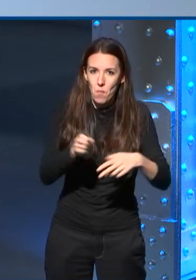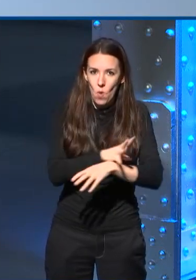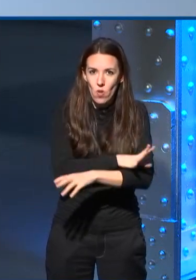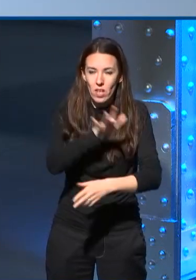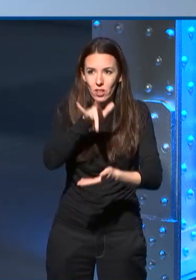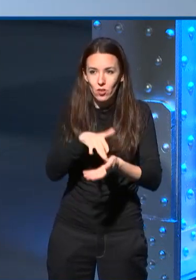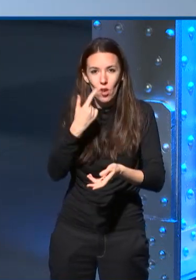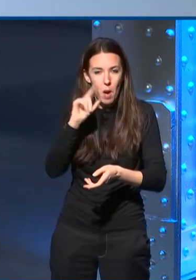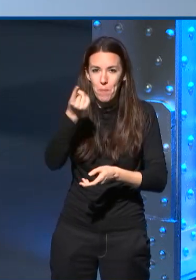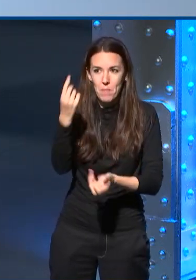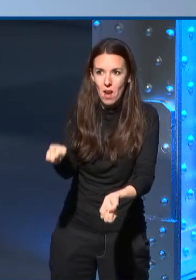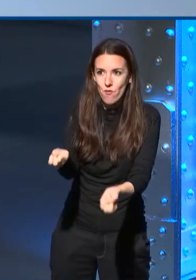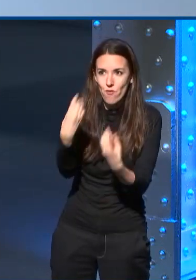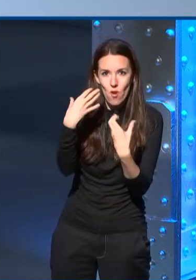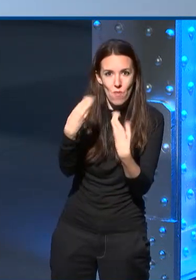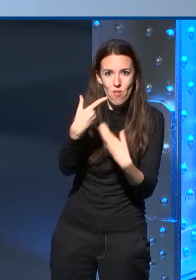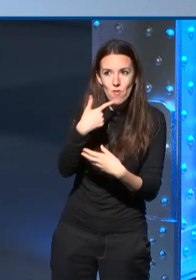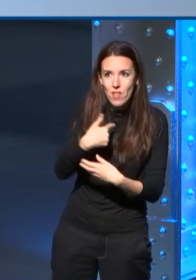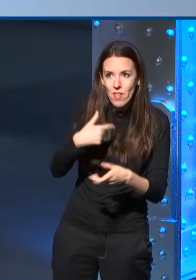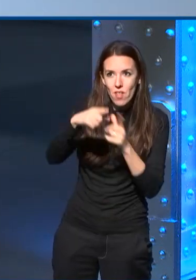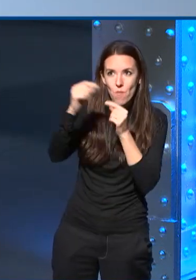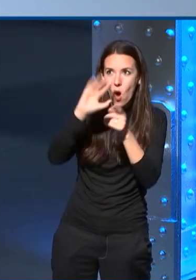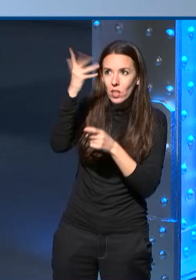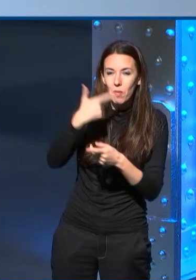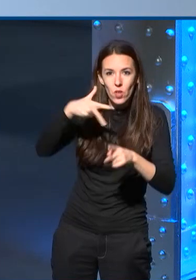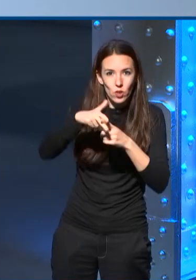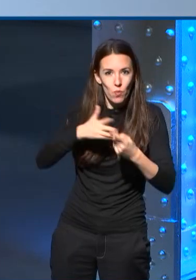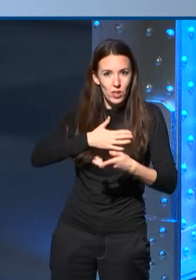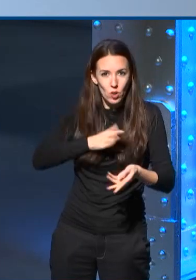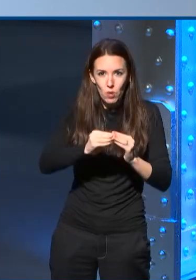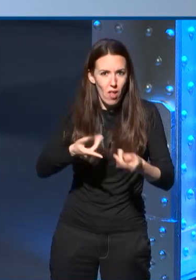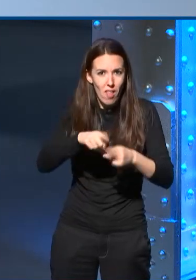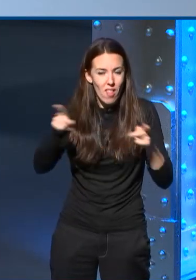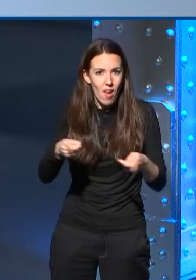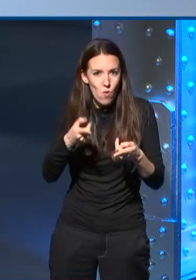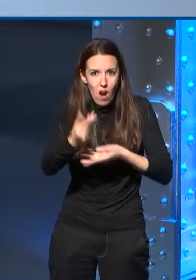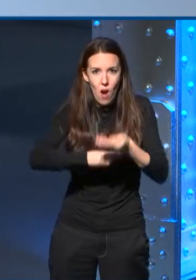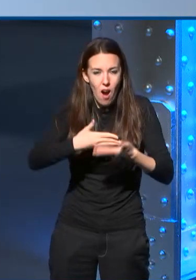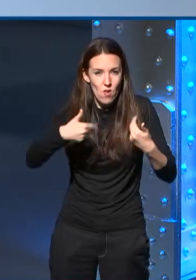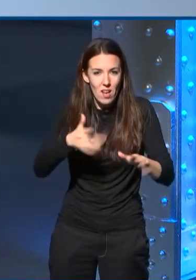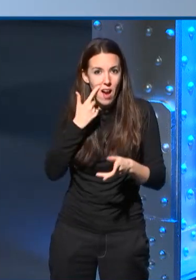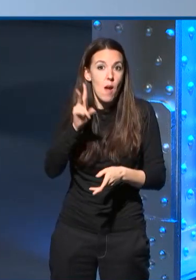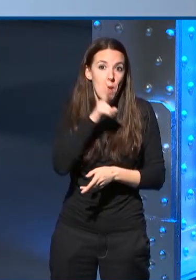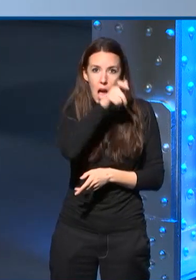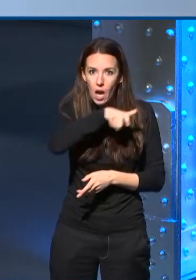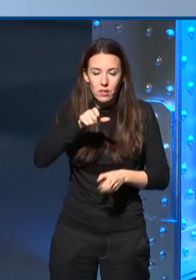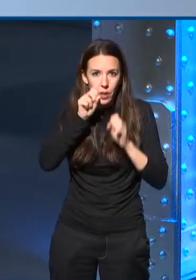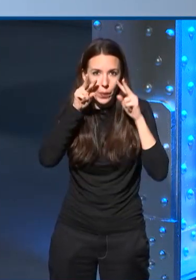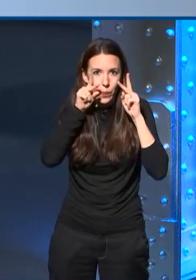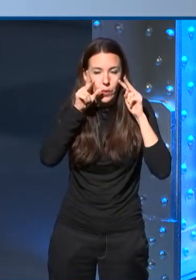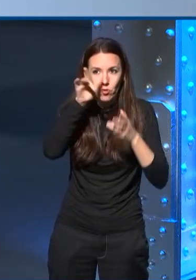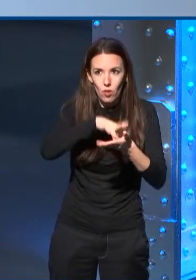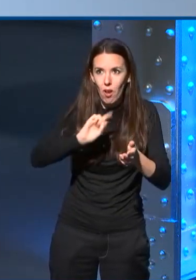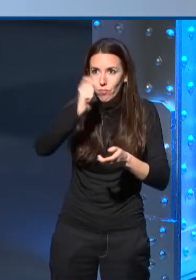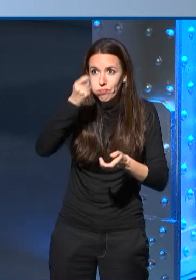recibes esa primera información que te llega desde el espacio, de tus instrumentos, de tus cacharros, sea lo que sea y hagan lo que hagan. Aquí van a ver gente llorando cuando efectivamente